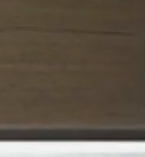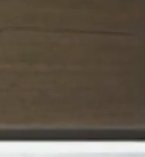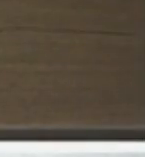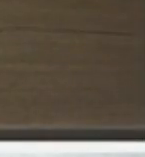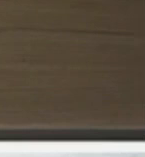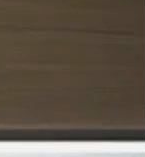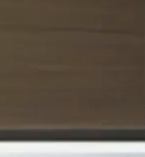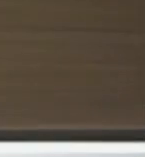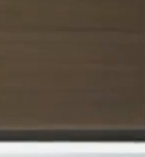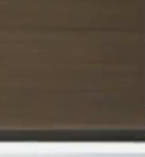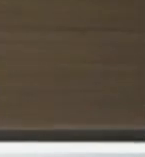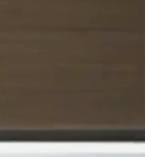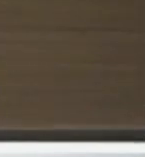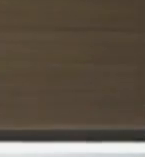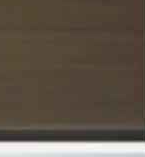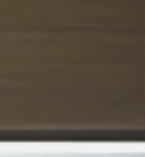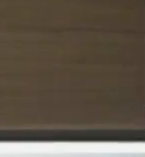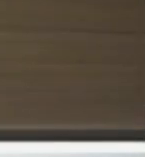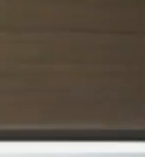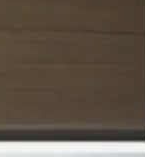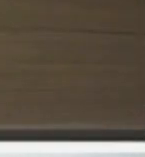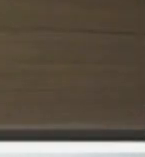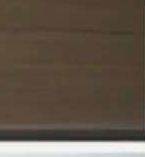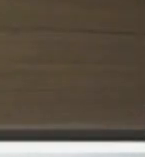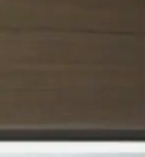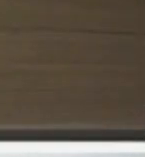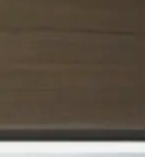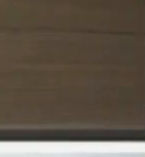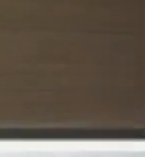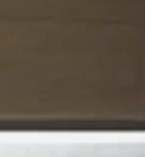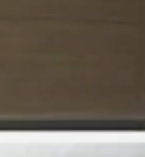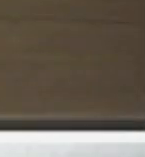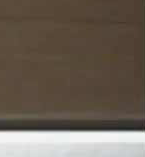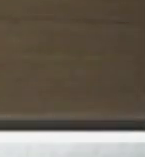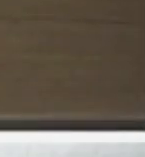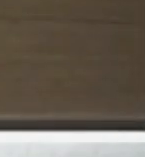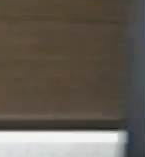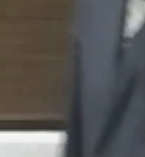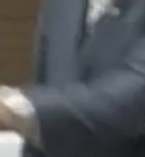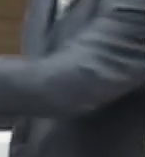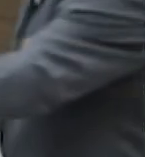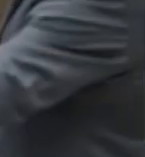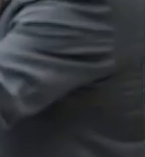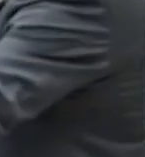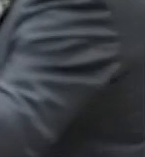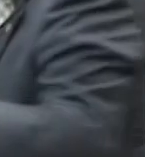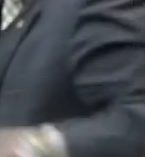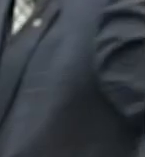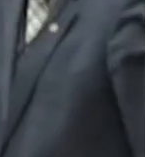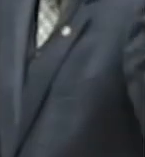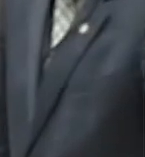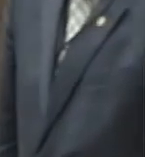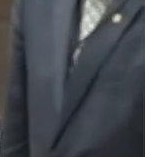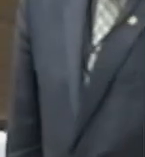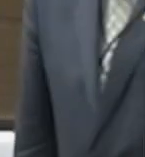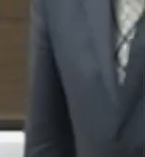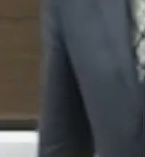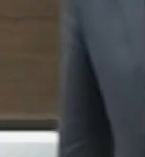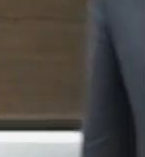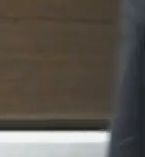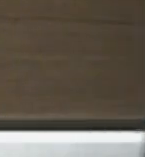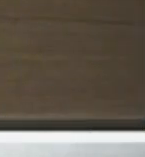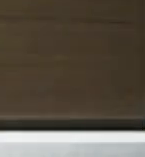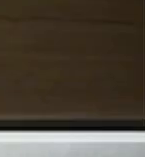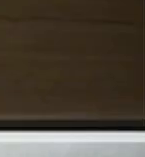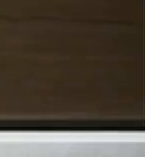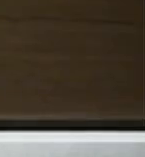por ejemplo, como el empleo, donde creo que más bien apostó a una inercia en la recuperación de algunos sectores